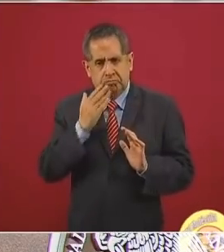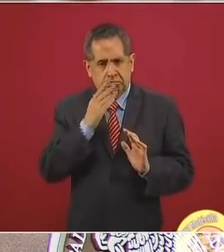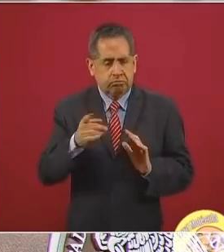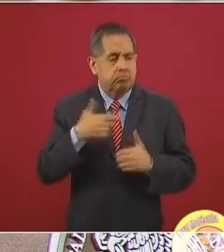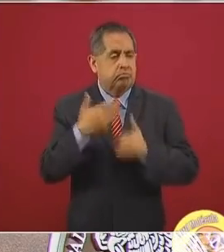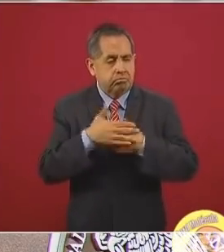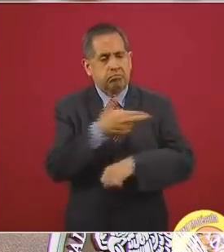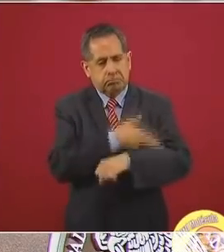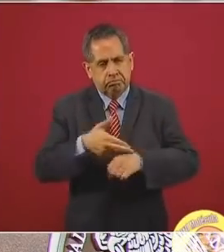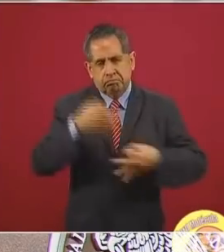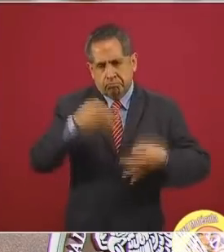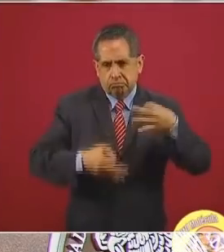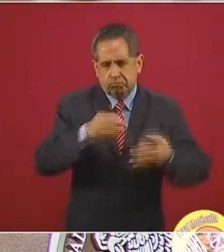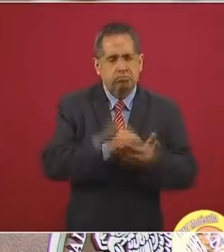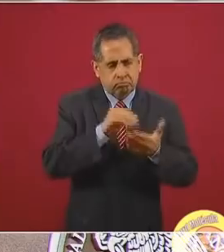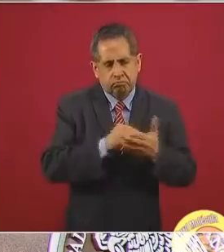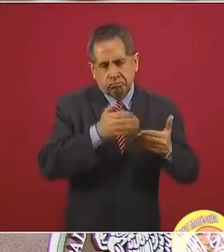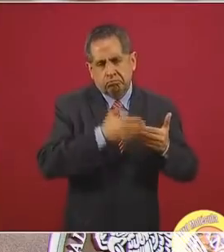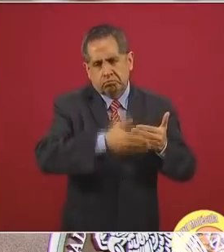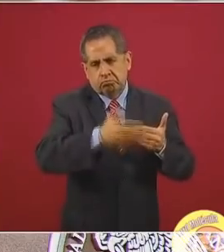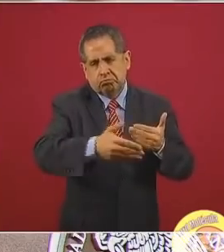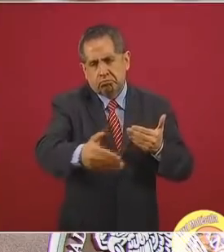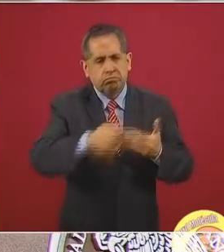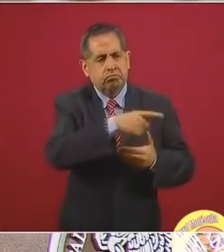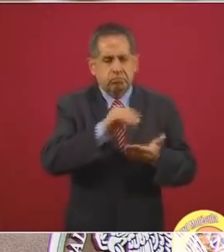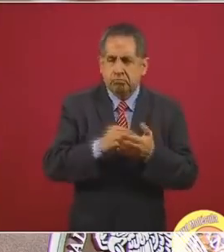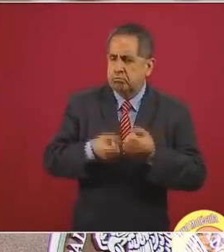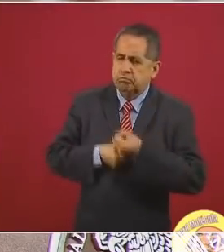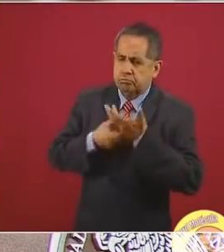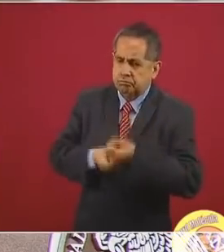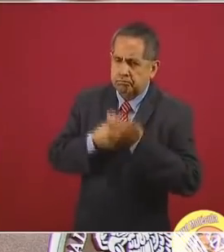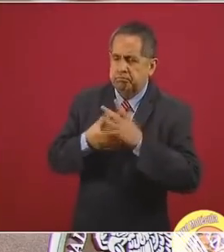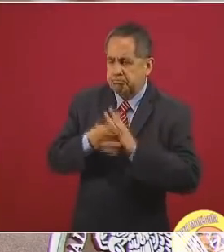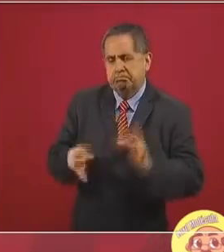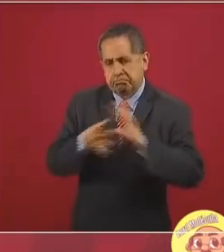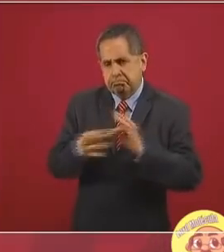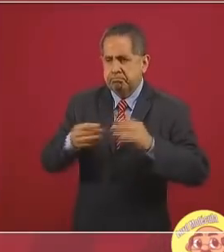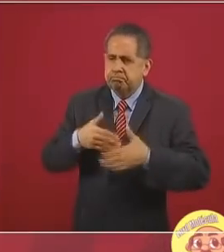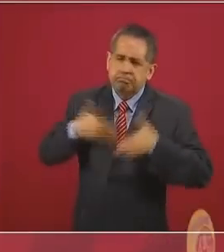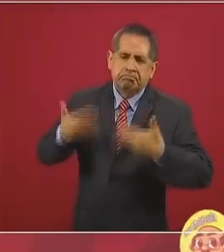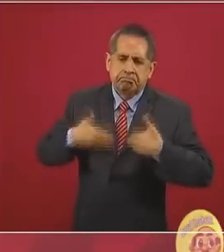Está sujeto a proceso y va a seguir declarando. Tiene que